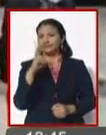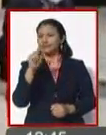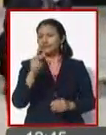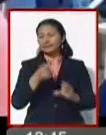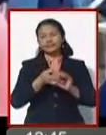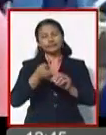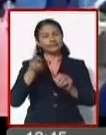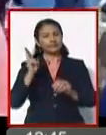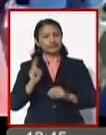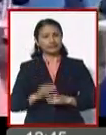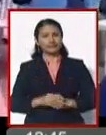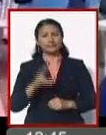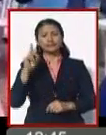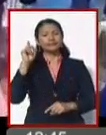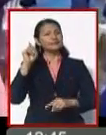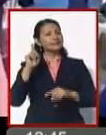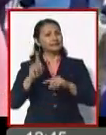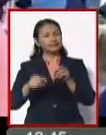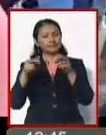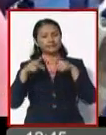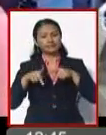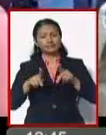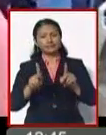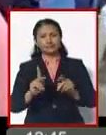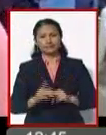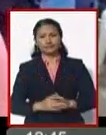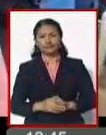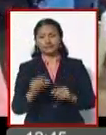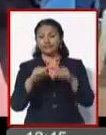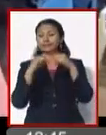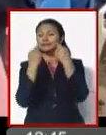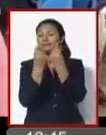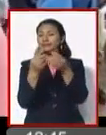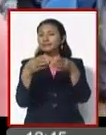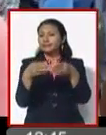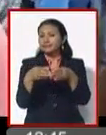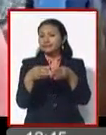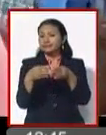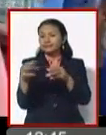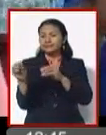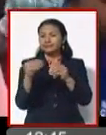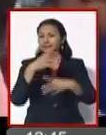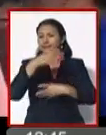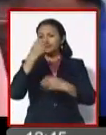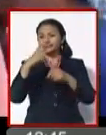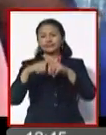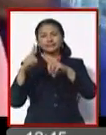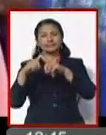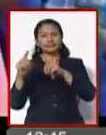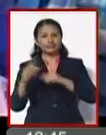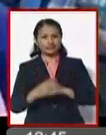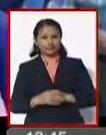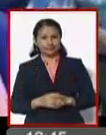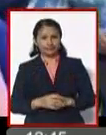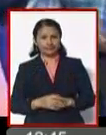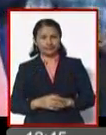no renunciará. Nosotros no podemos permitir en grupos sectarios movilizados por